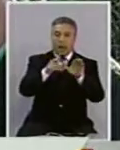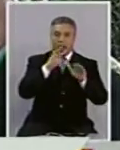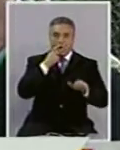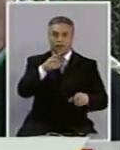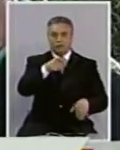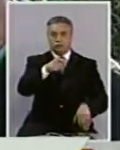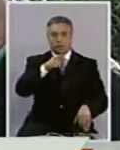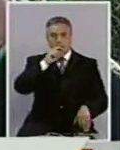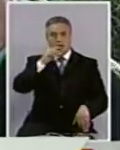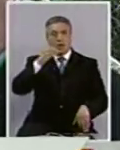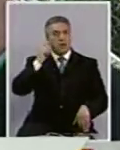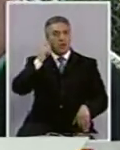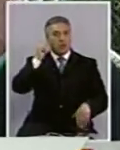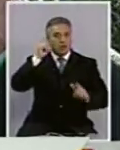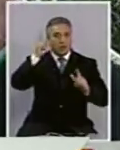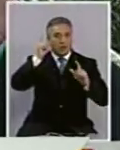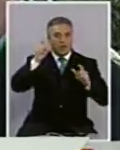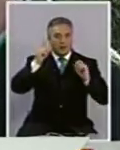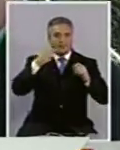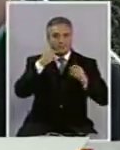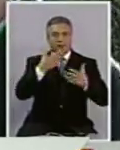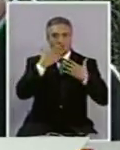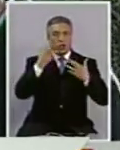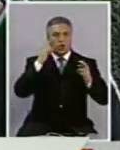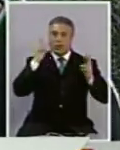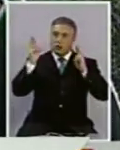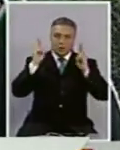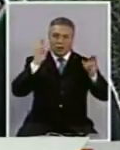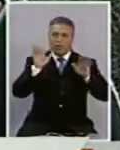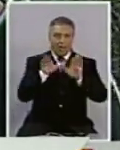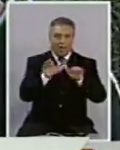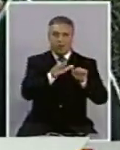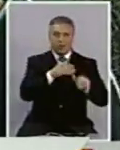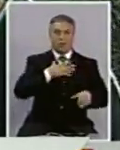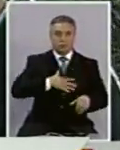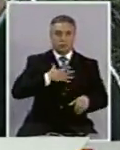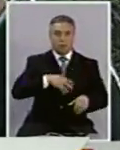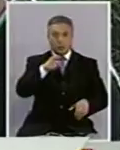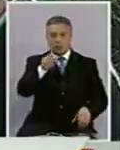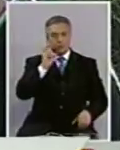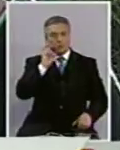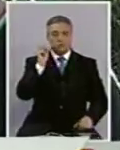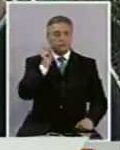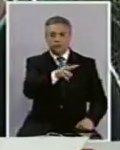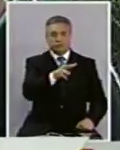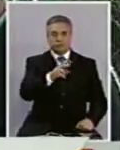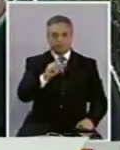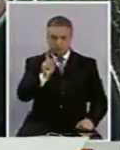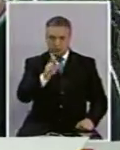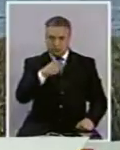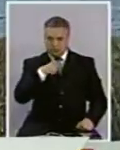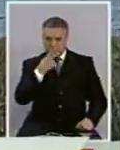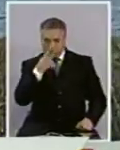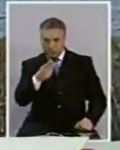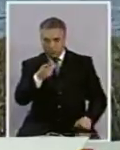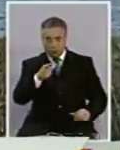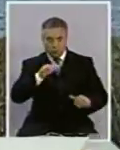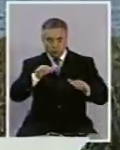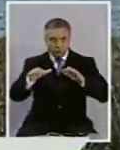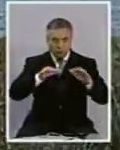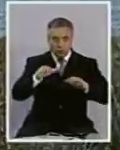y el grito de las avestitas, eso nos gusta, el ruido. Y ahí nos dimos cuenta, ellas se dieron cuenta, yo pensaba que eran boyas y después cuando se